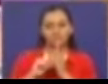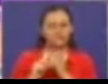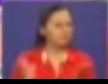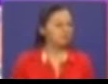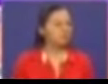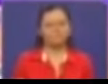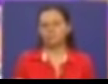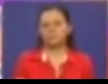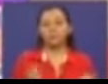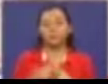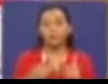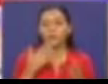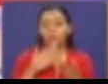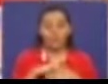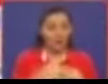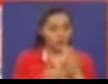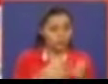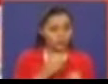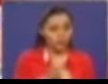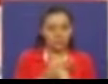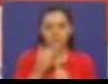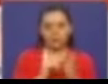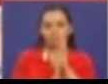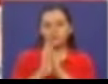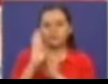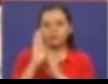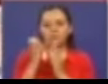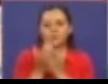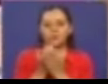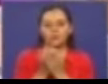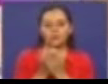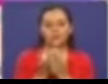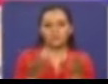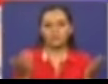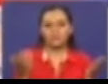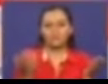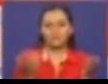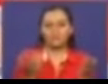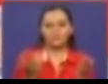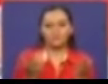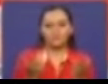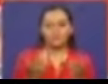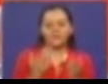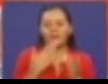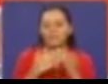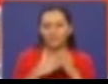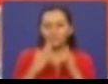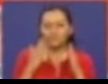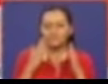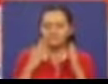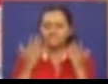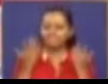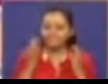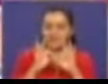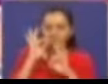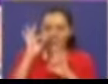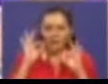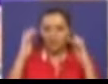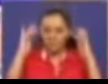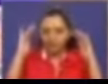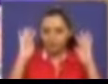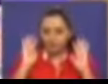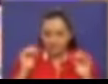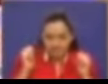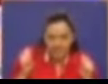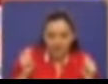decir, si se puede explotar a los trabajadores, mejoramos en el ranking económico de manejo de la economía. Así que hay que tener mucho cuidado. Pero este indicador